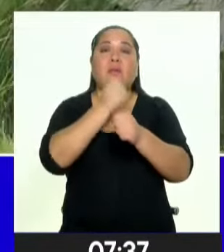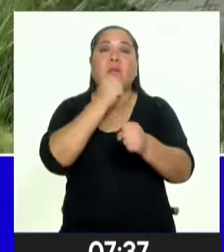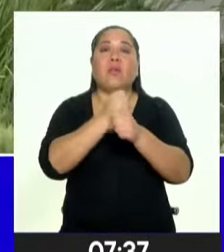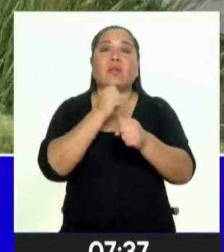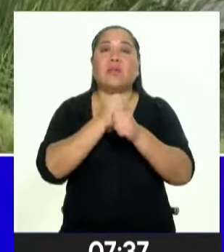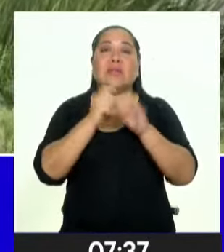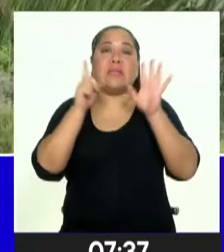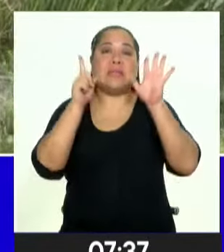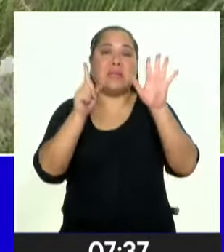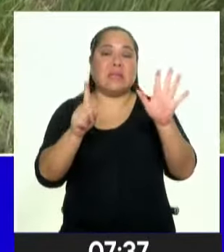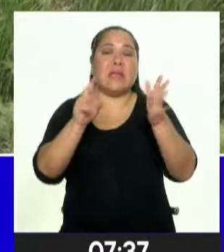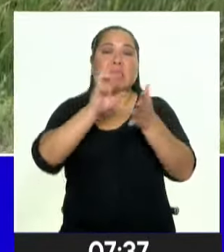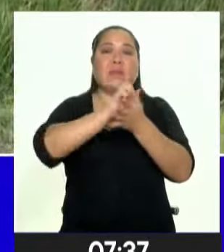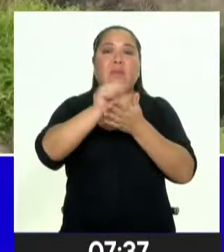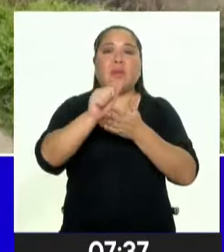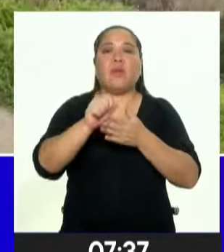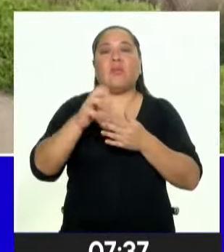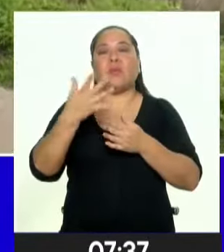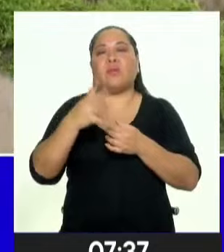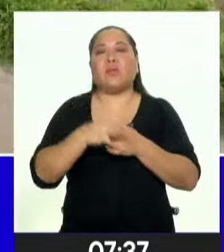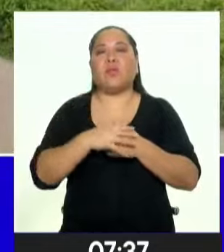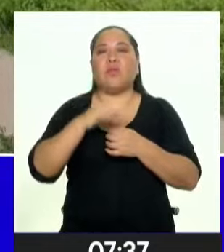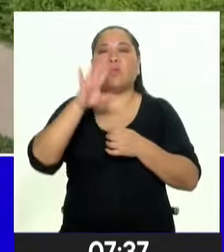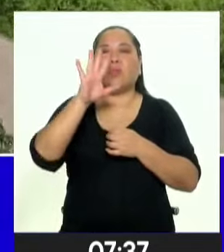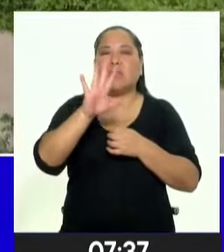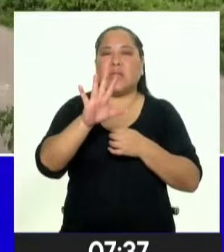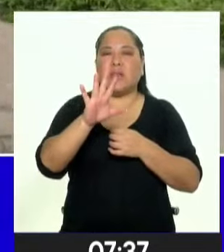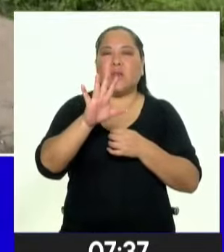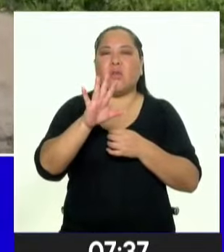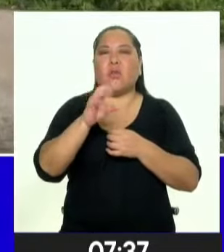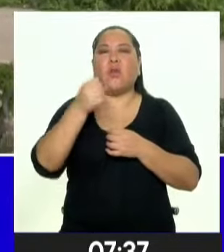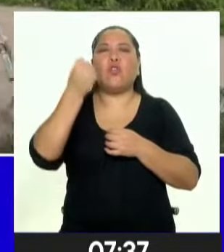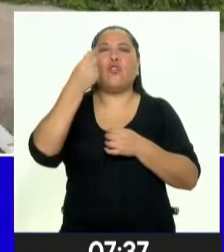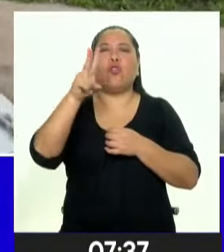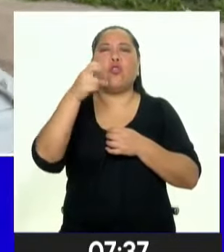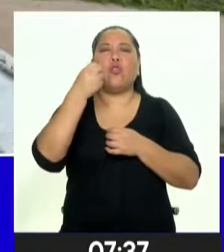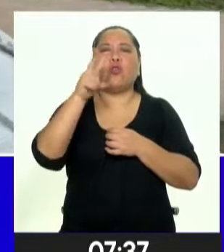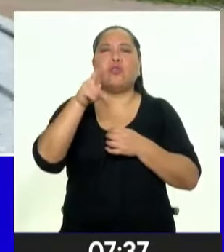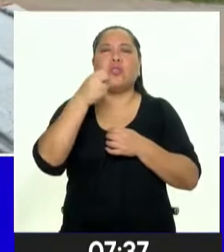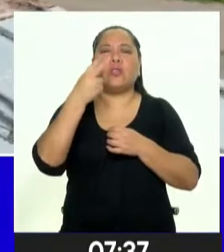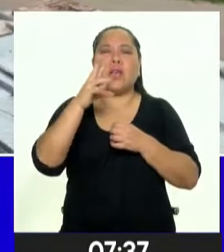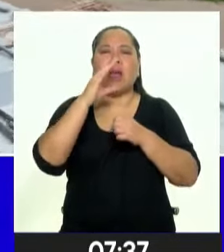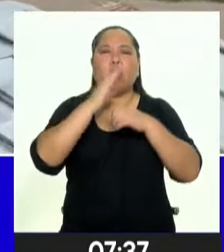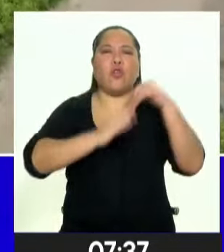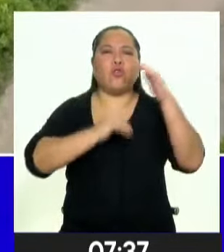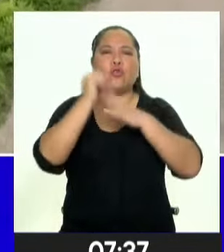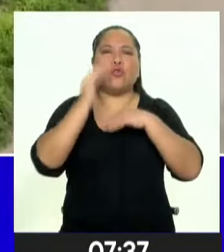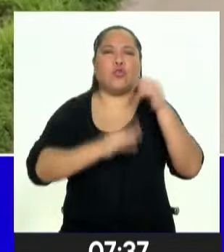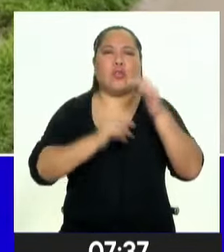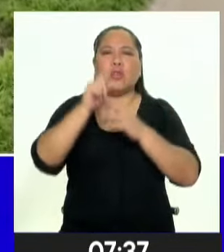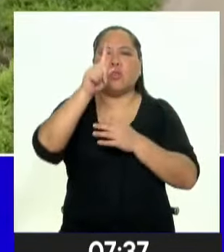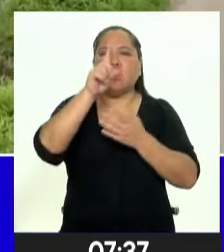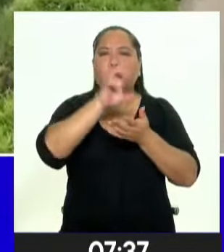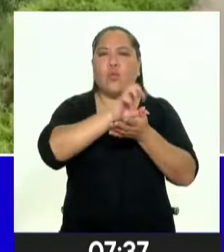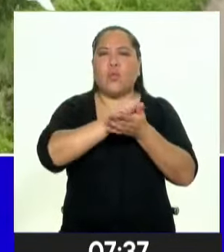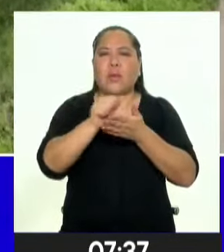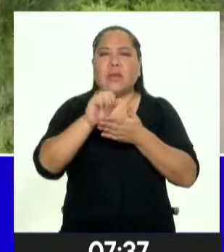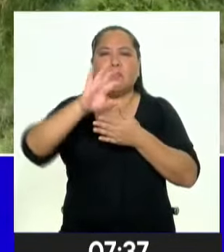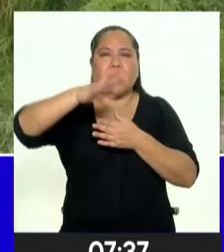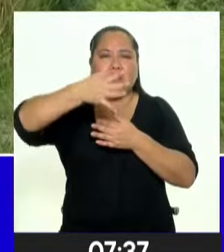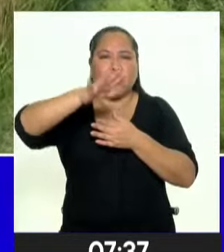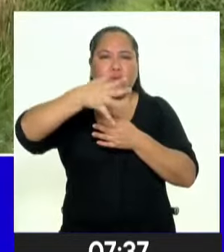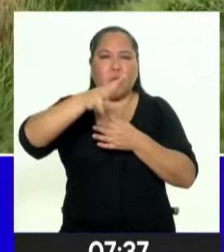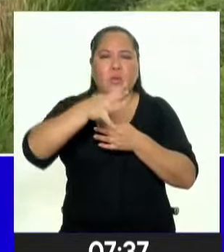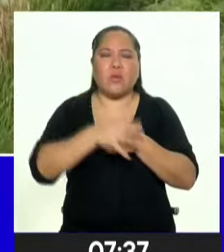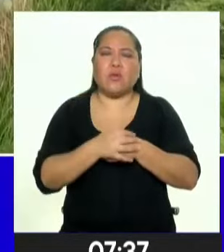aproximadamente once punto cinco casi doce obras al mes que van a a